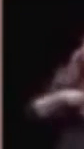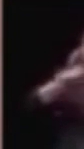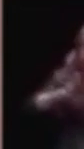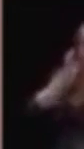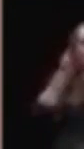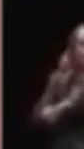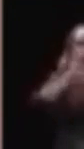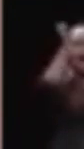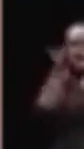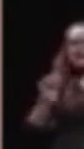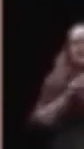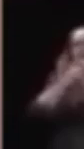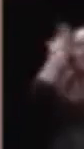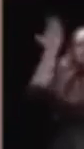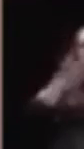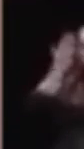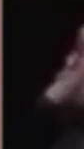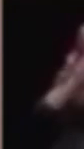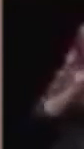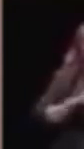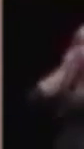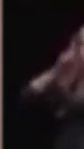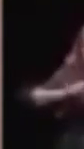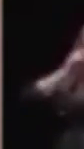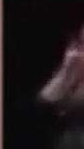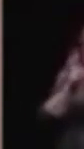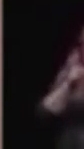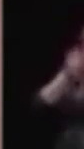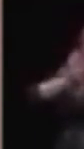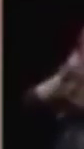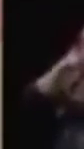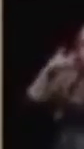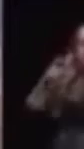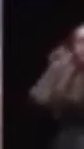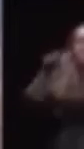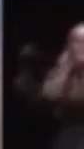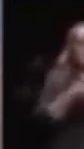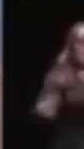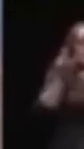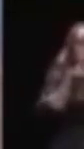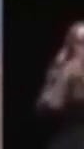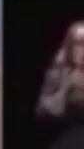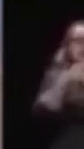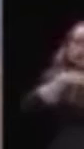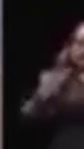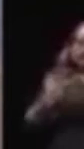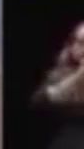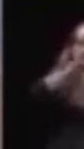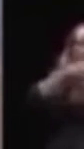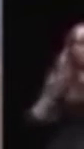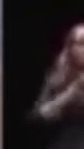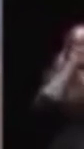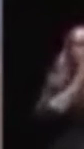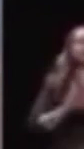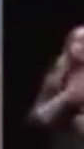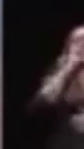más, un deportista más, es un delincuente menos. La policía de